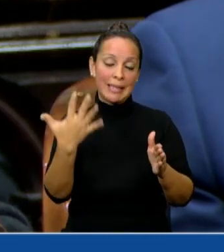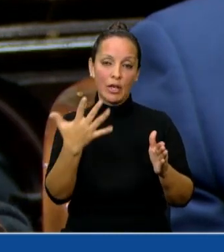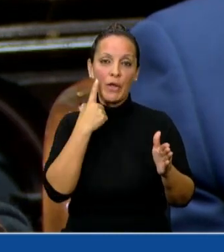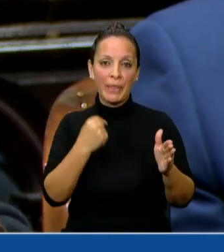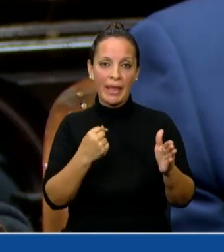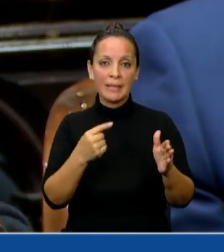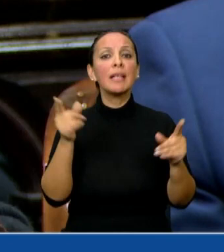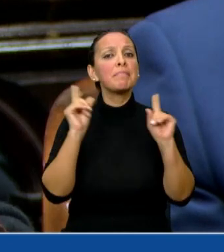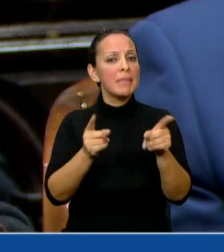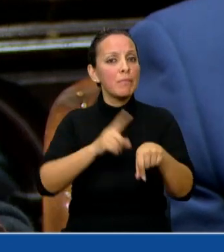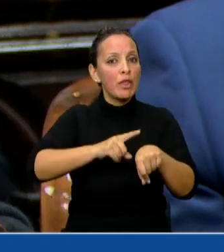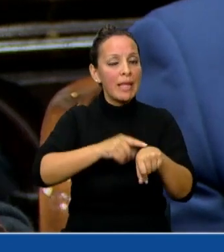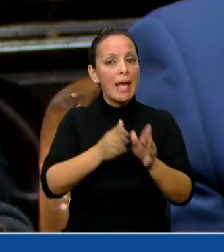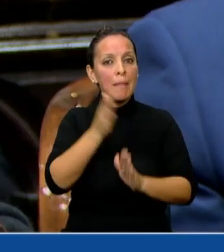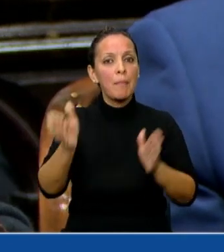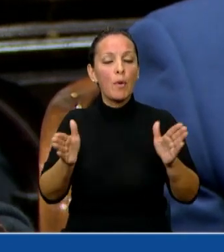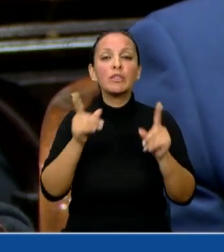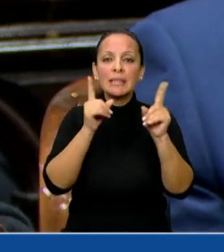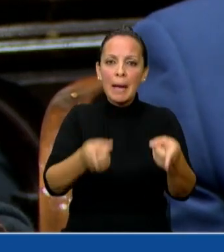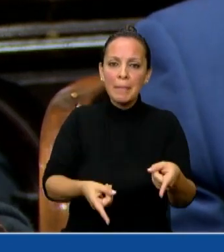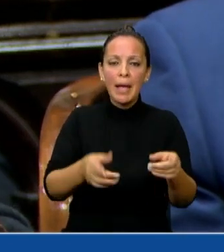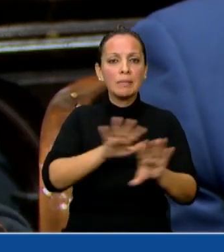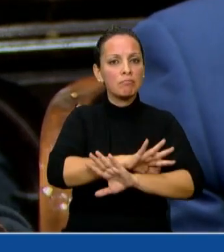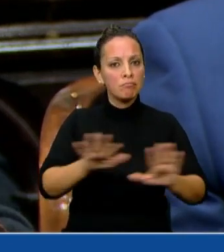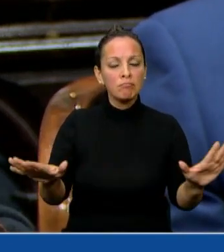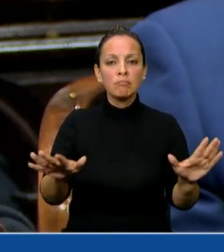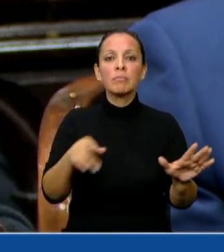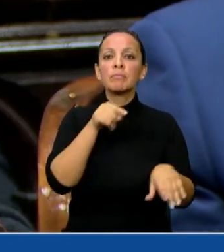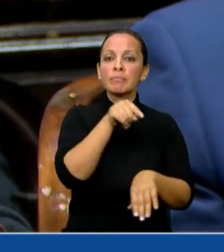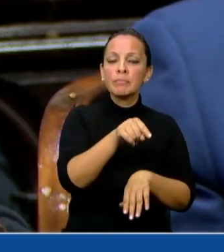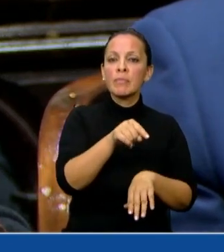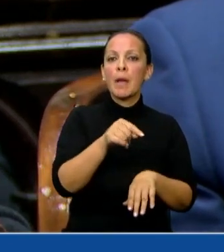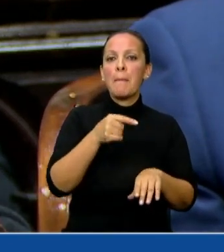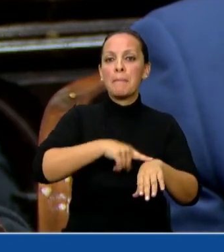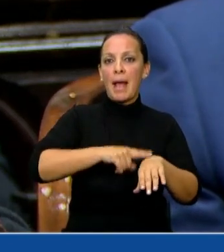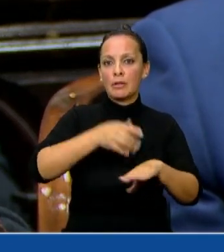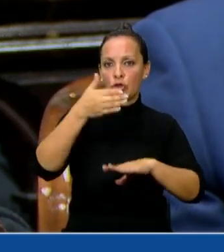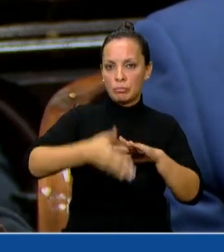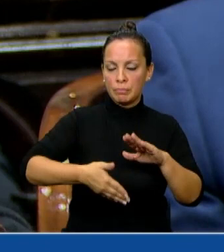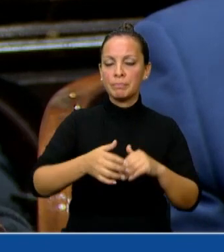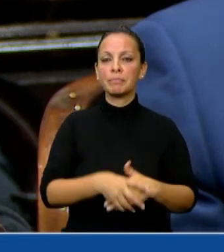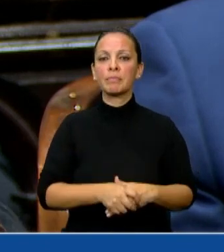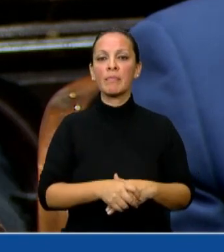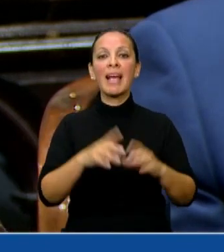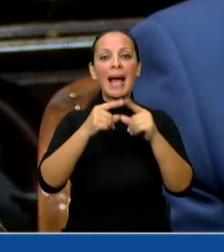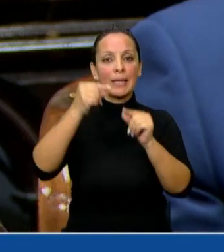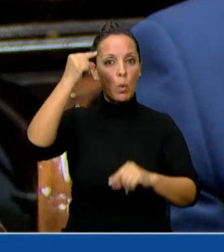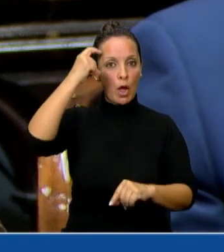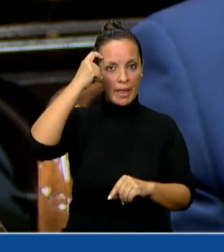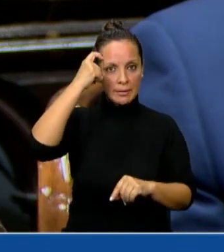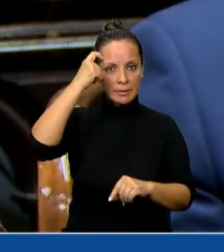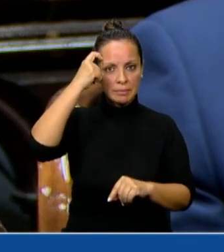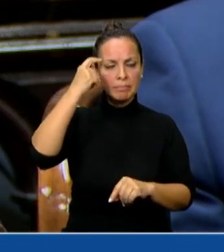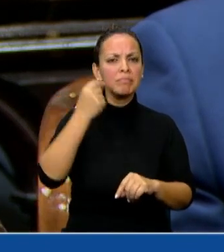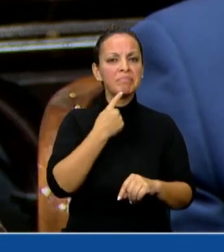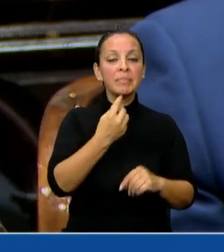idéntico periodo también quedará suspendido el curso de los plazos procesales. El artículo 10